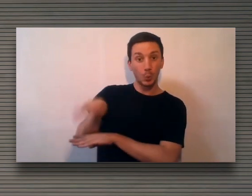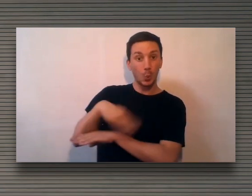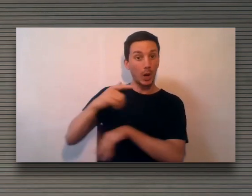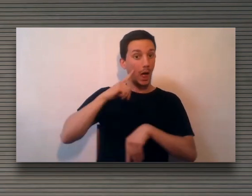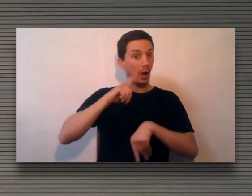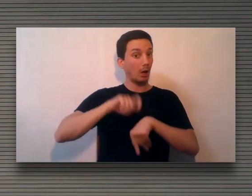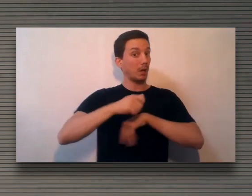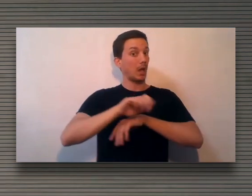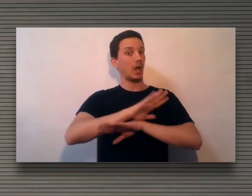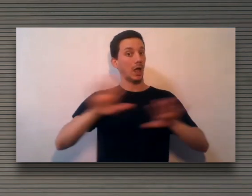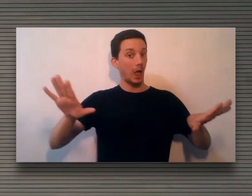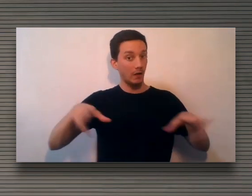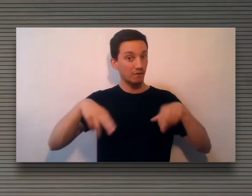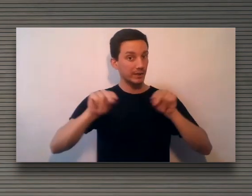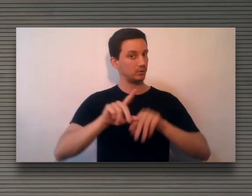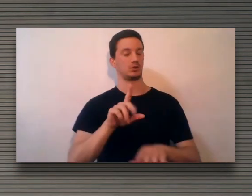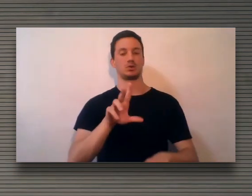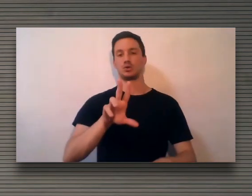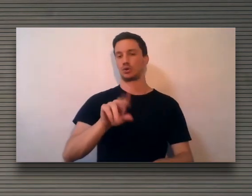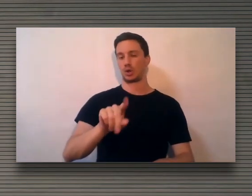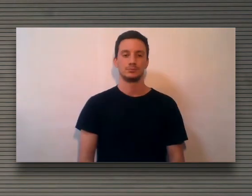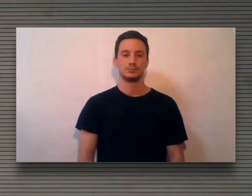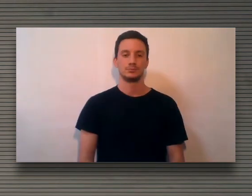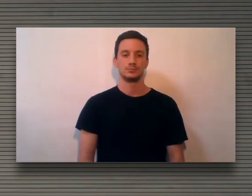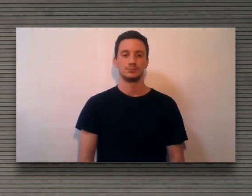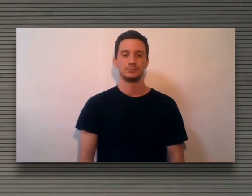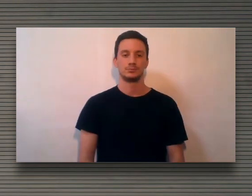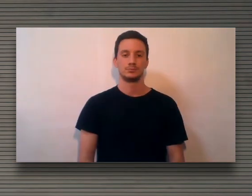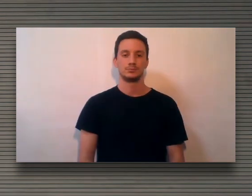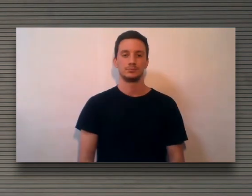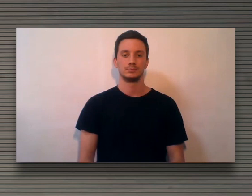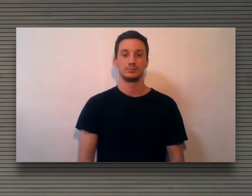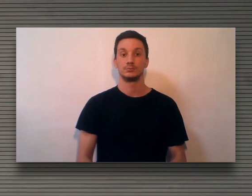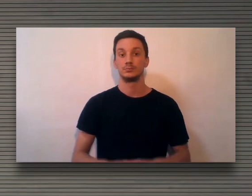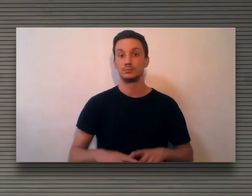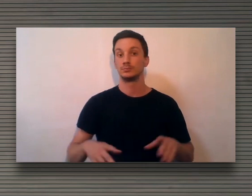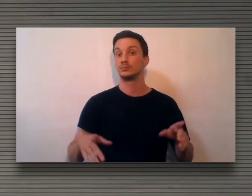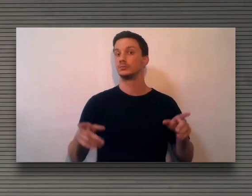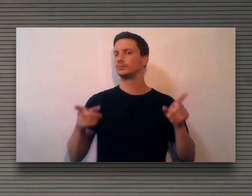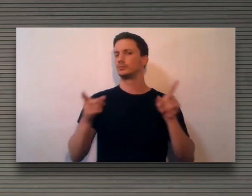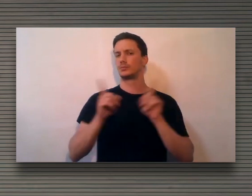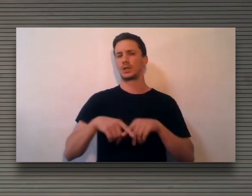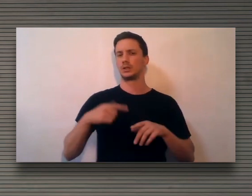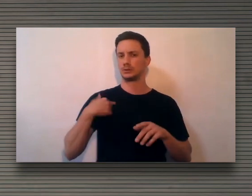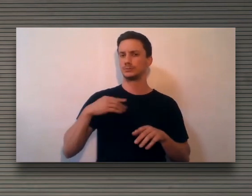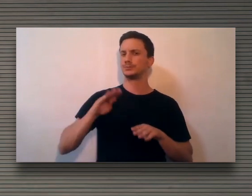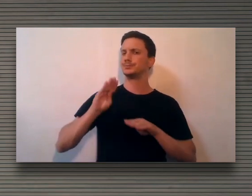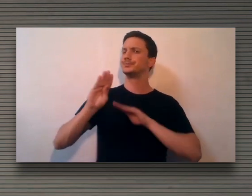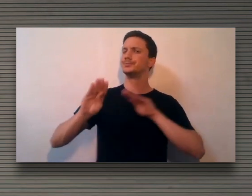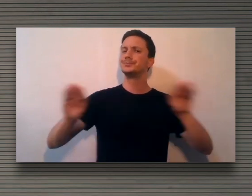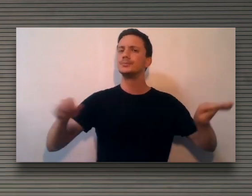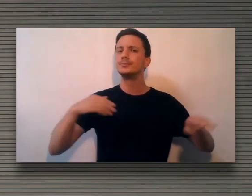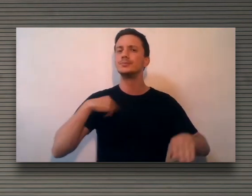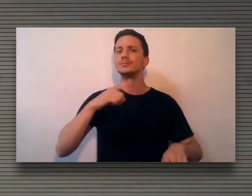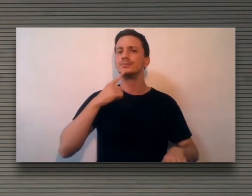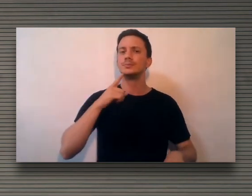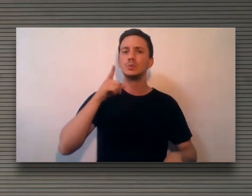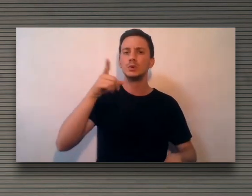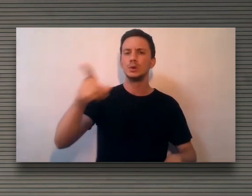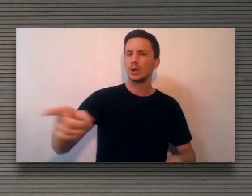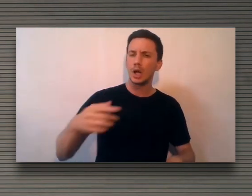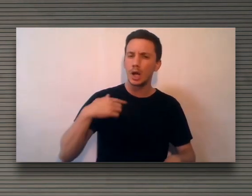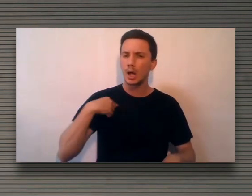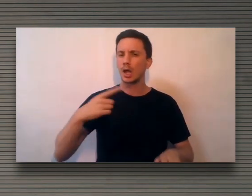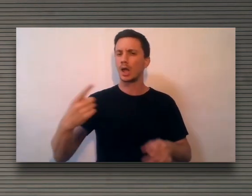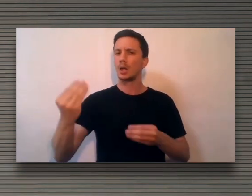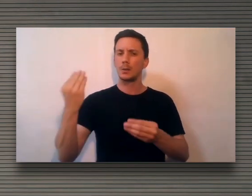que no, no, no, en ningún caso. De todas formas, comentaros que podréis hacernos llegar vuestros comentarios y